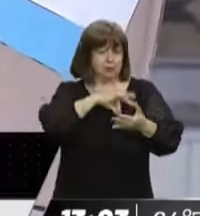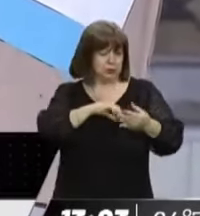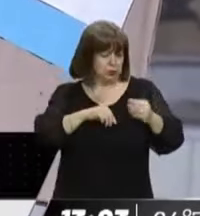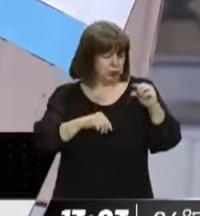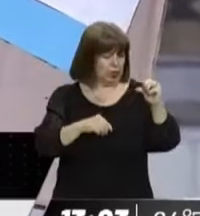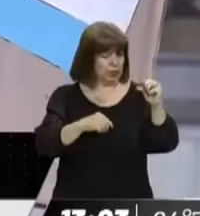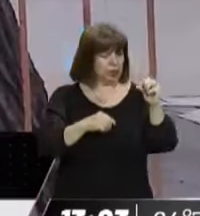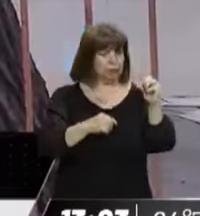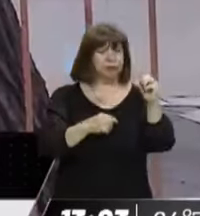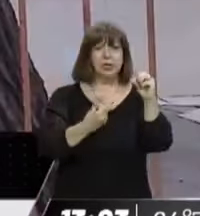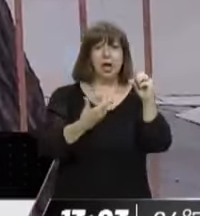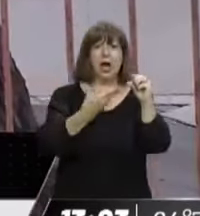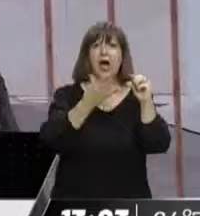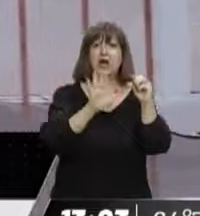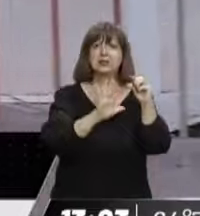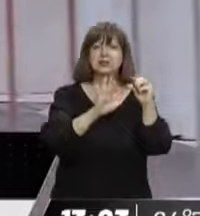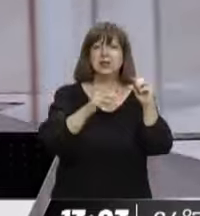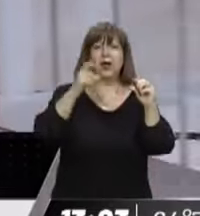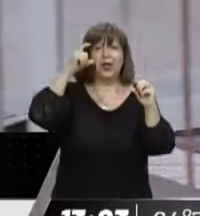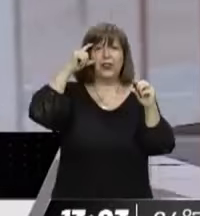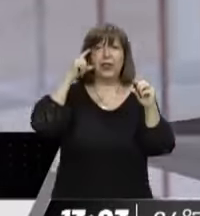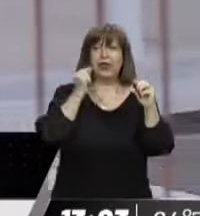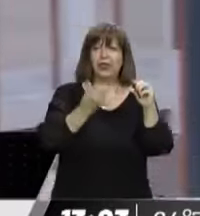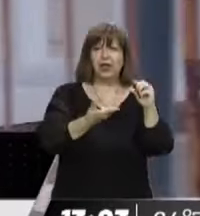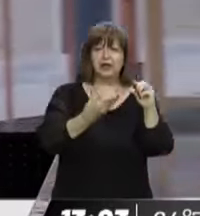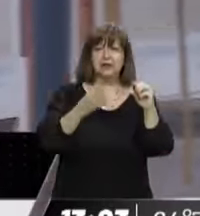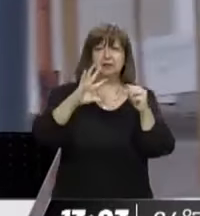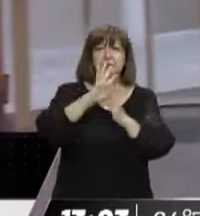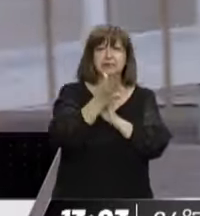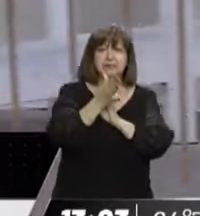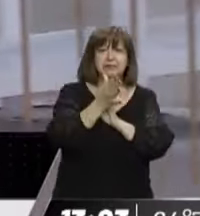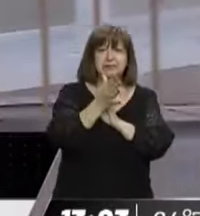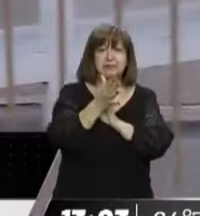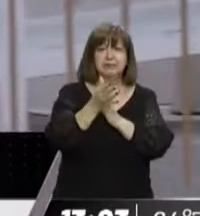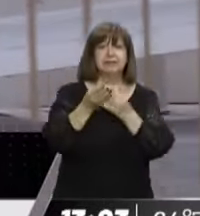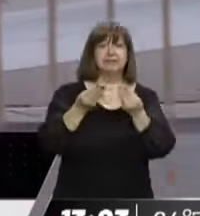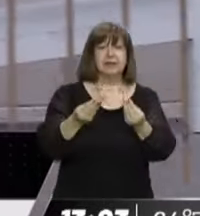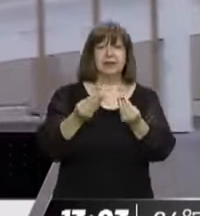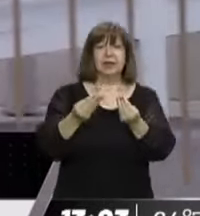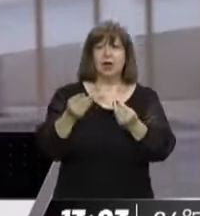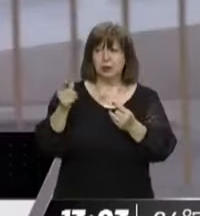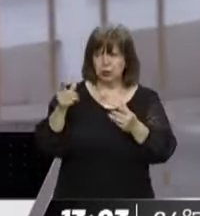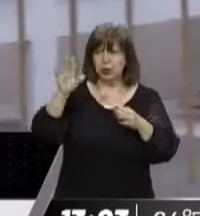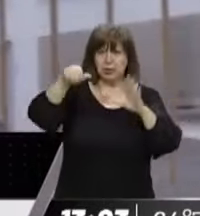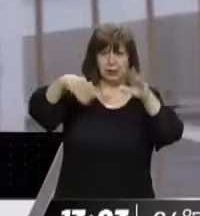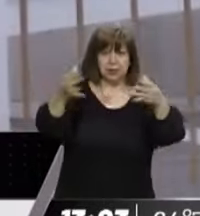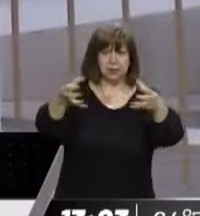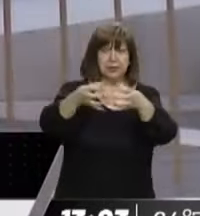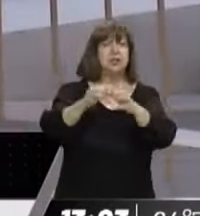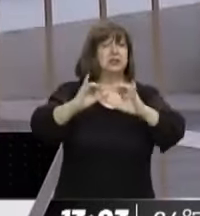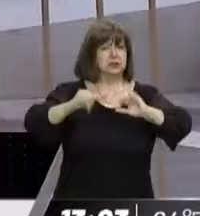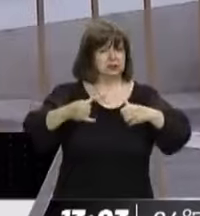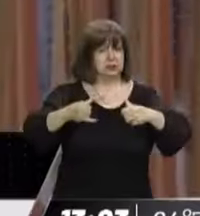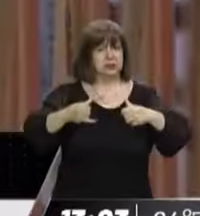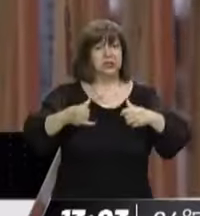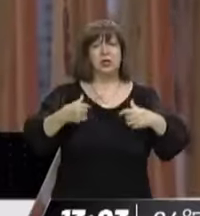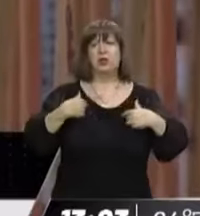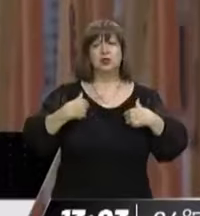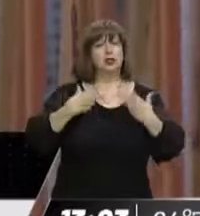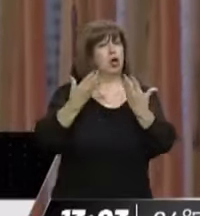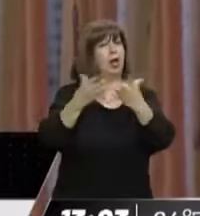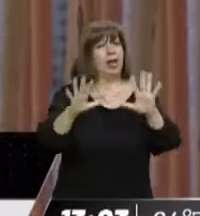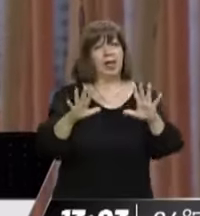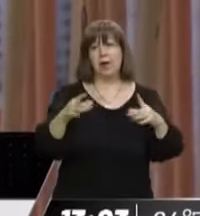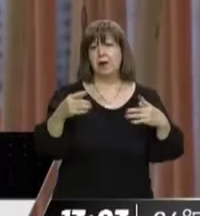días autoconvocados somos jubilados autoconvocados no pertenecemos a ningún partido político a